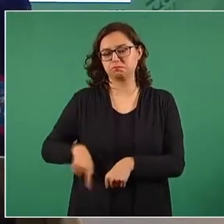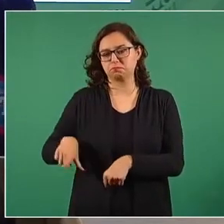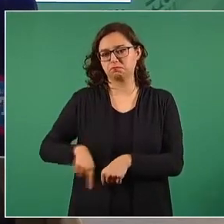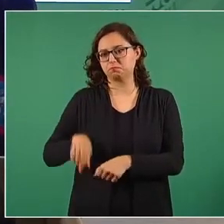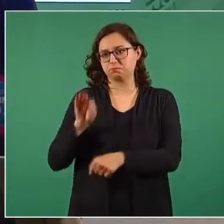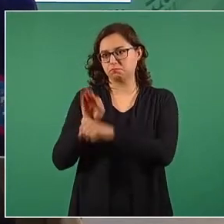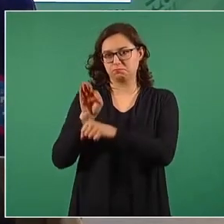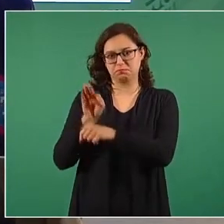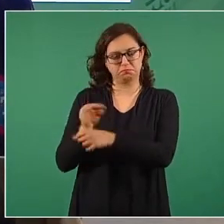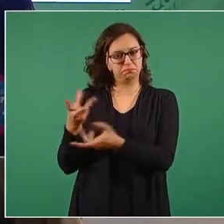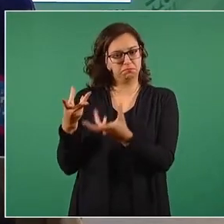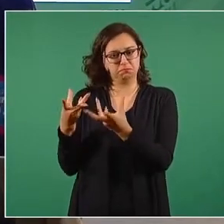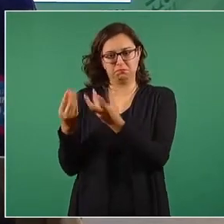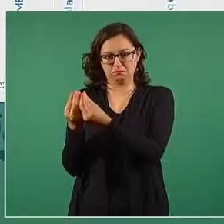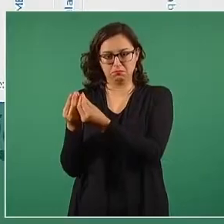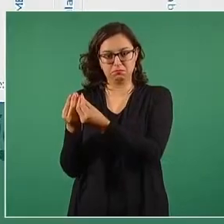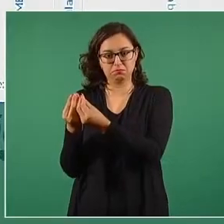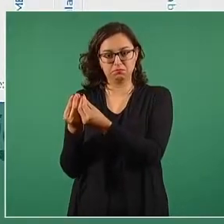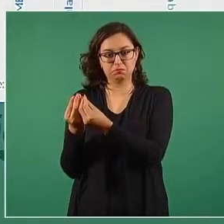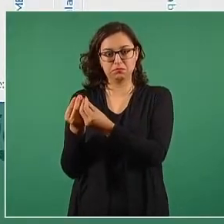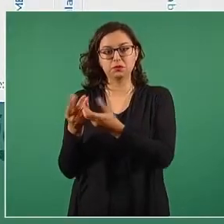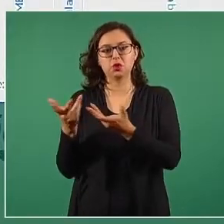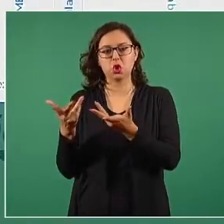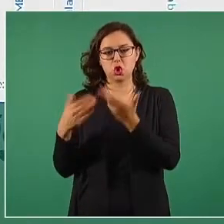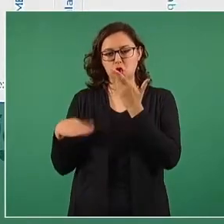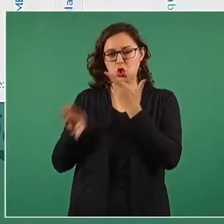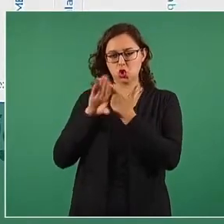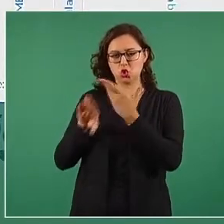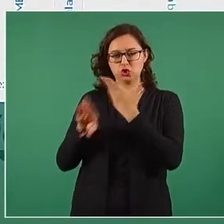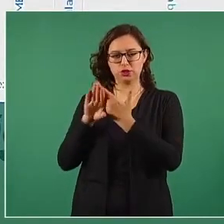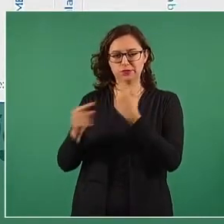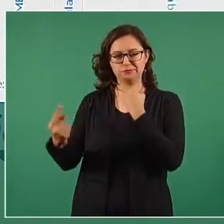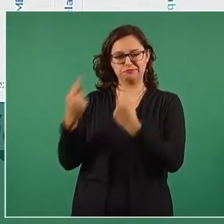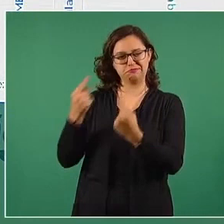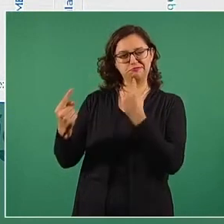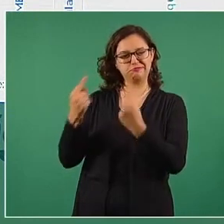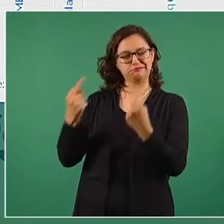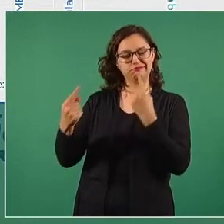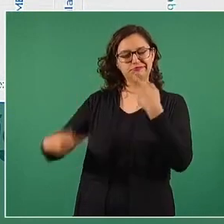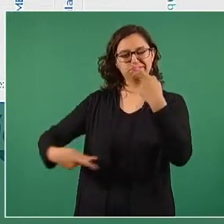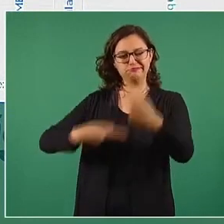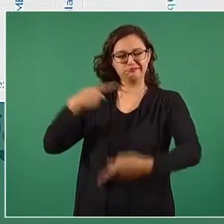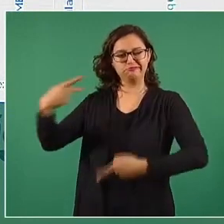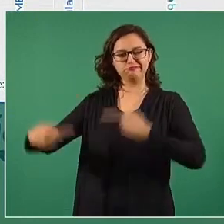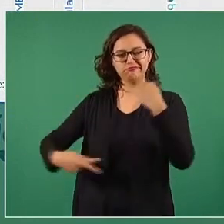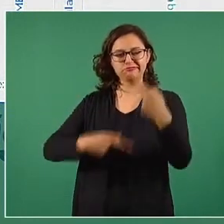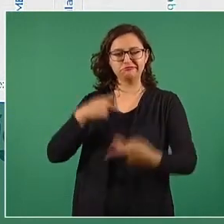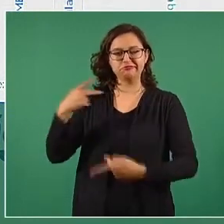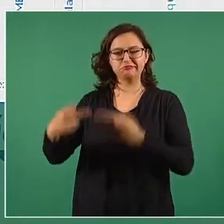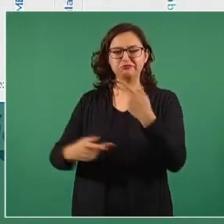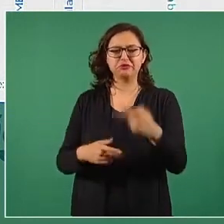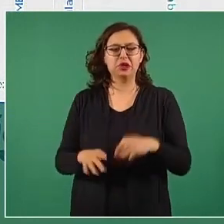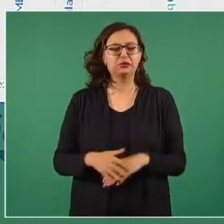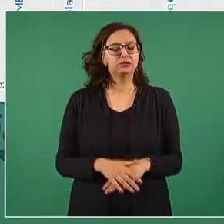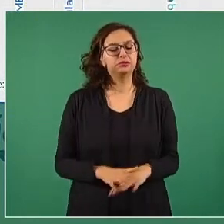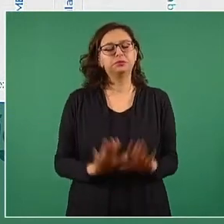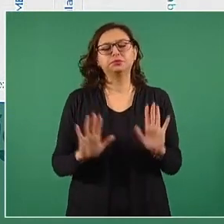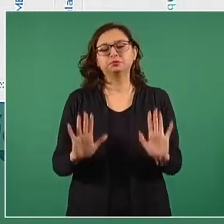y con un poco de agresividad sus preguntas y todo. Pero